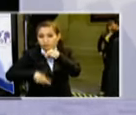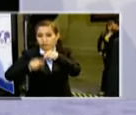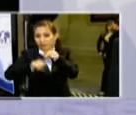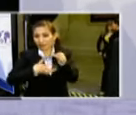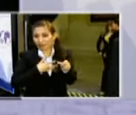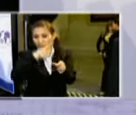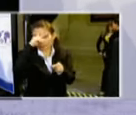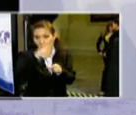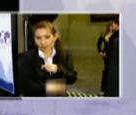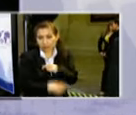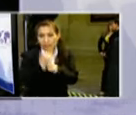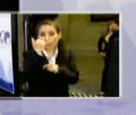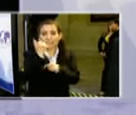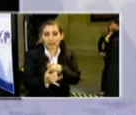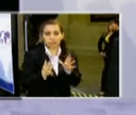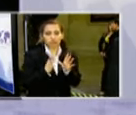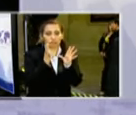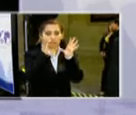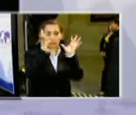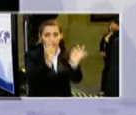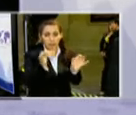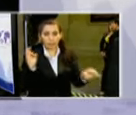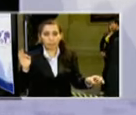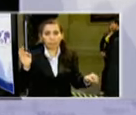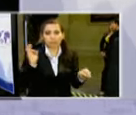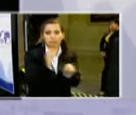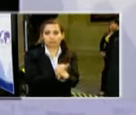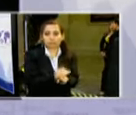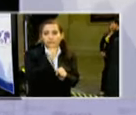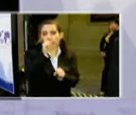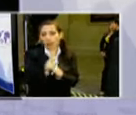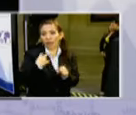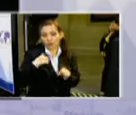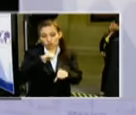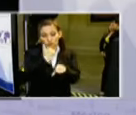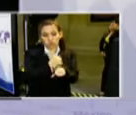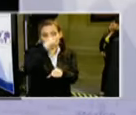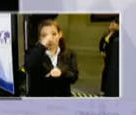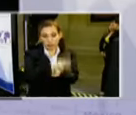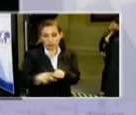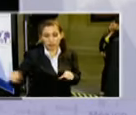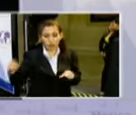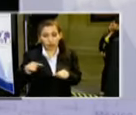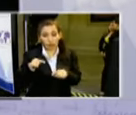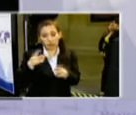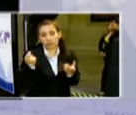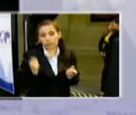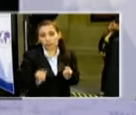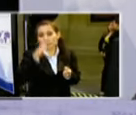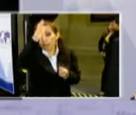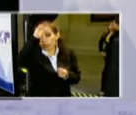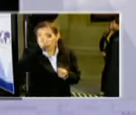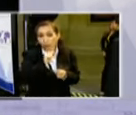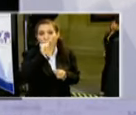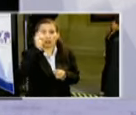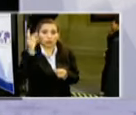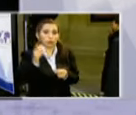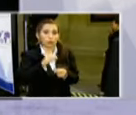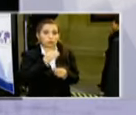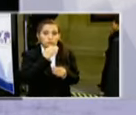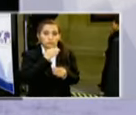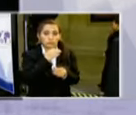nuestro país y legitimar y fortalecer la posición de nuestro gobierno. Me refiero a un pacto